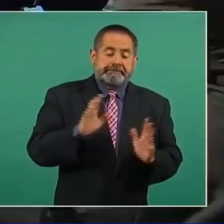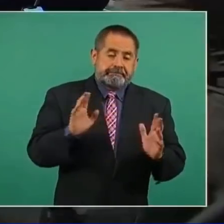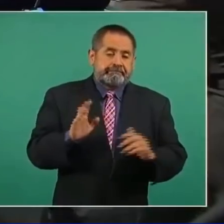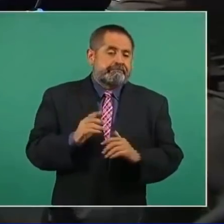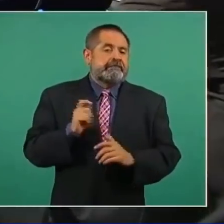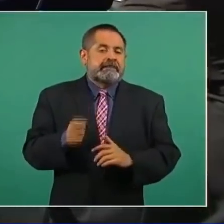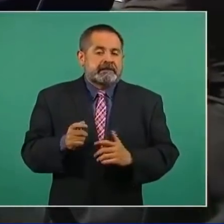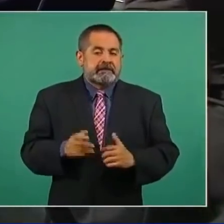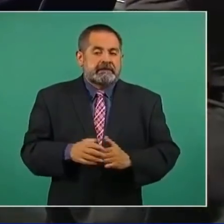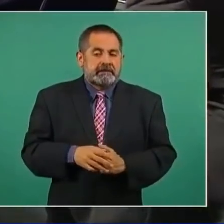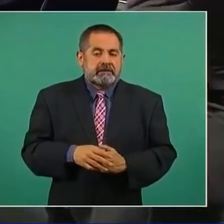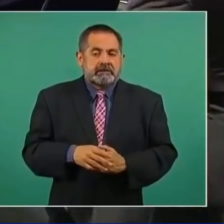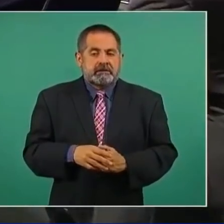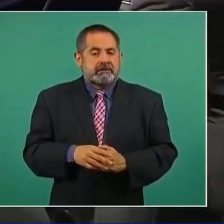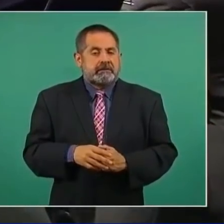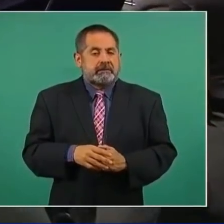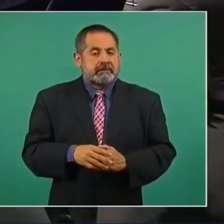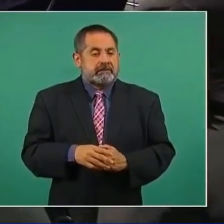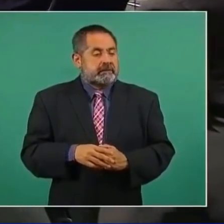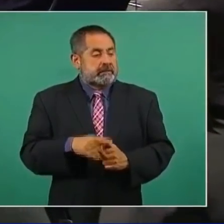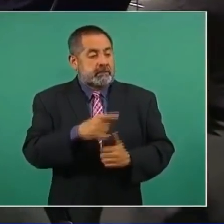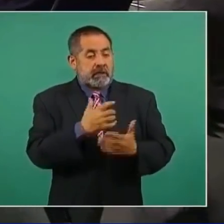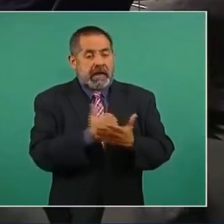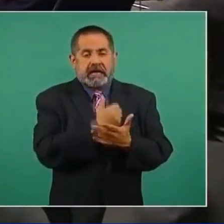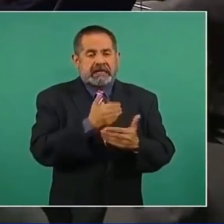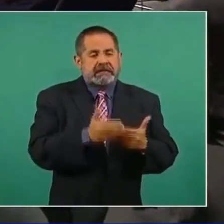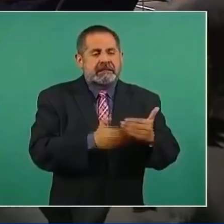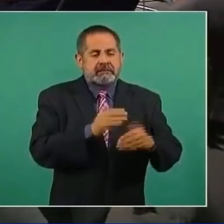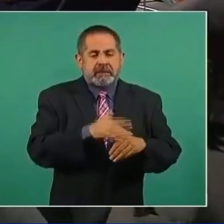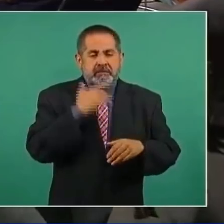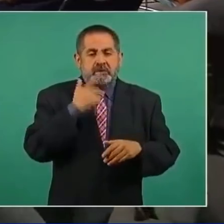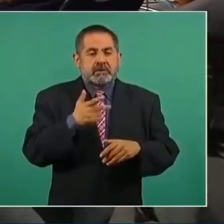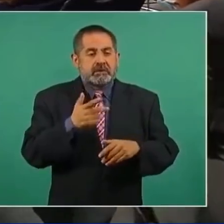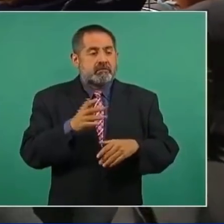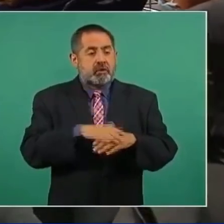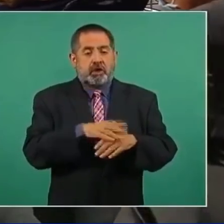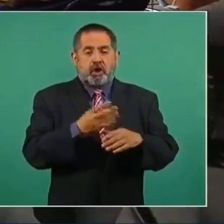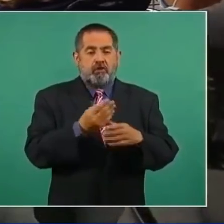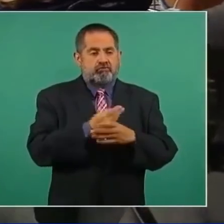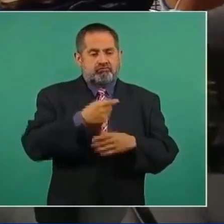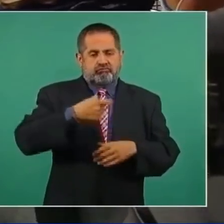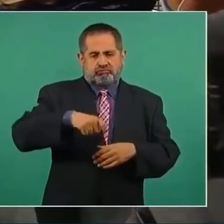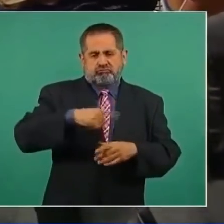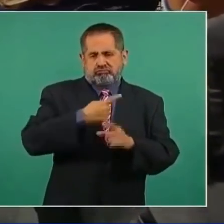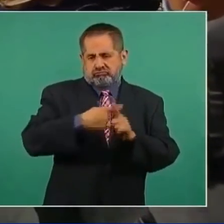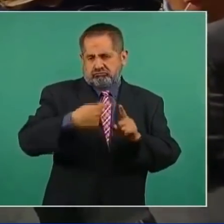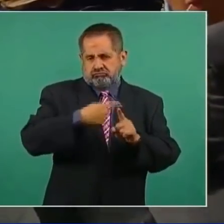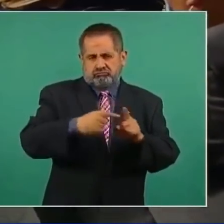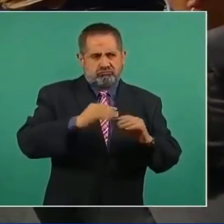a que, sobre todo, sectores de clase media